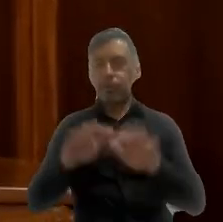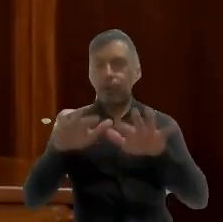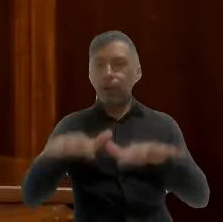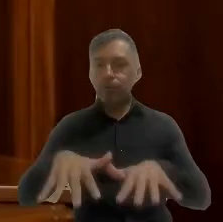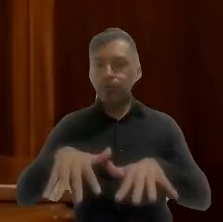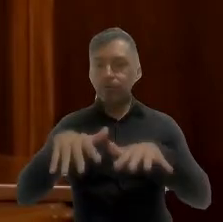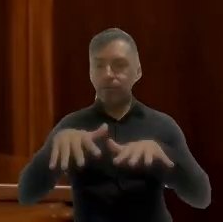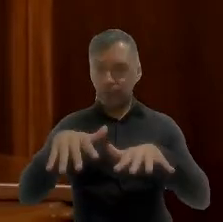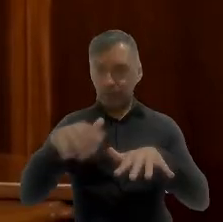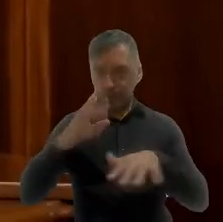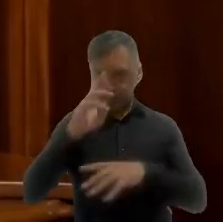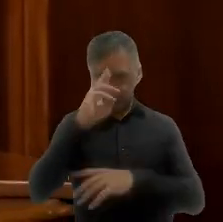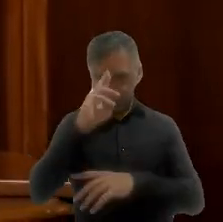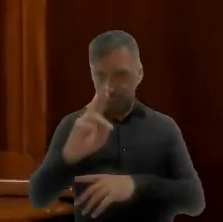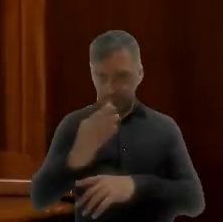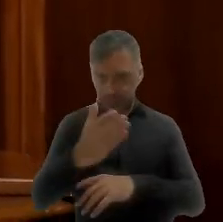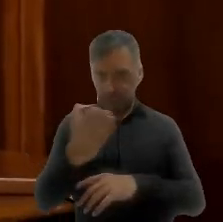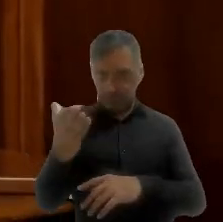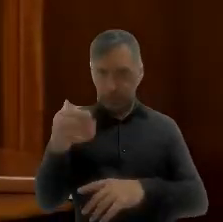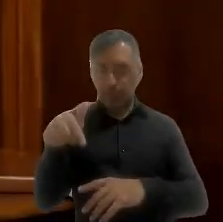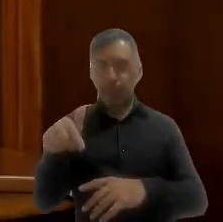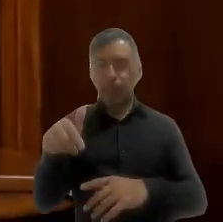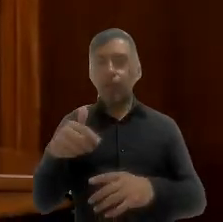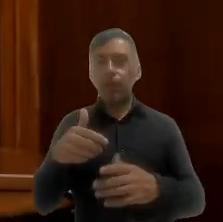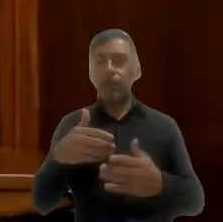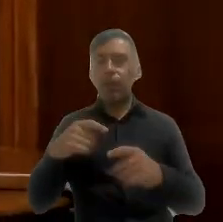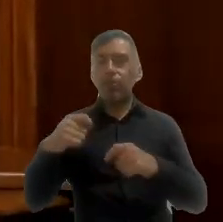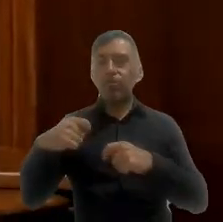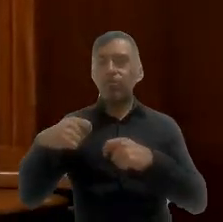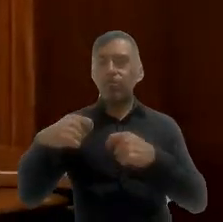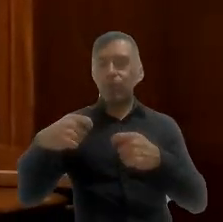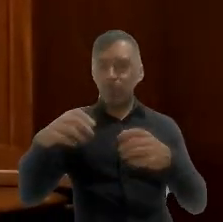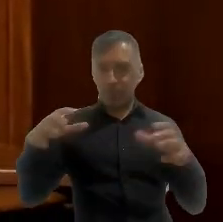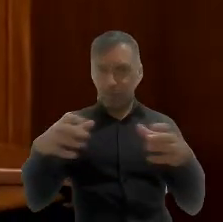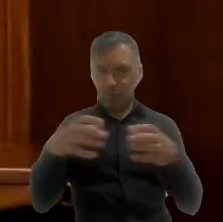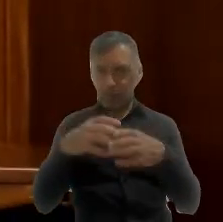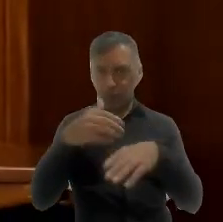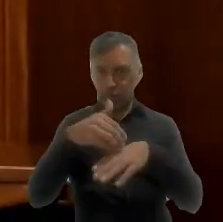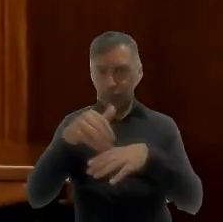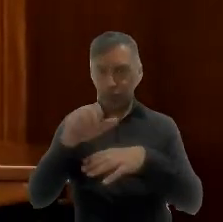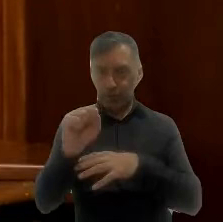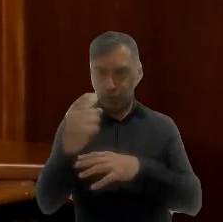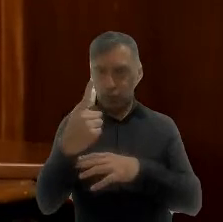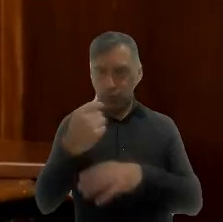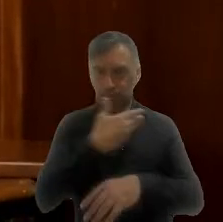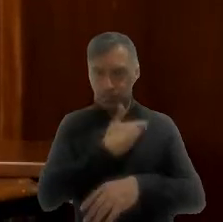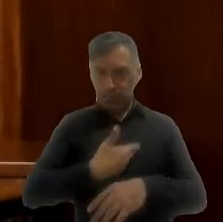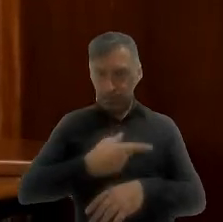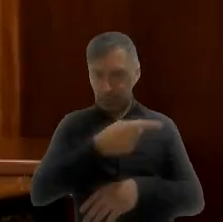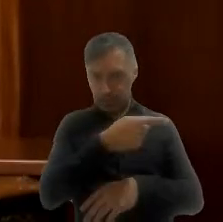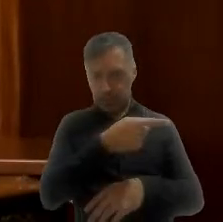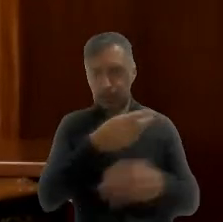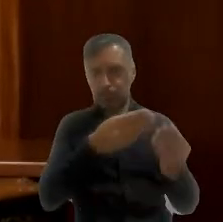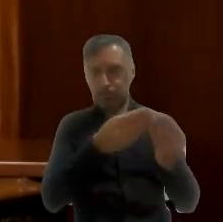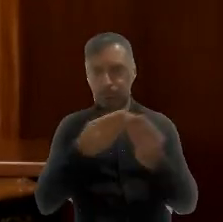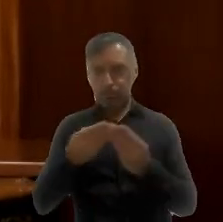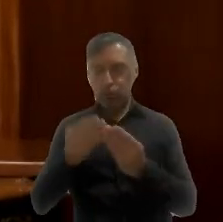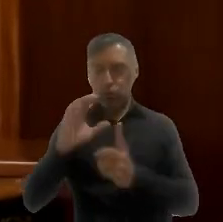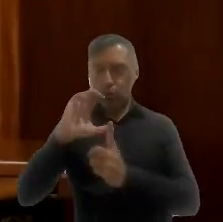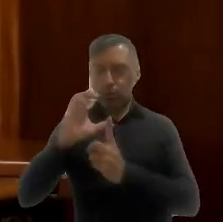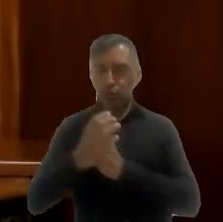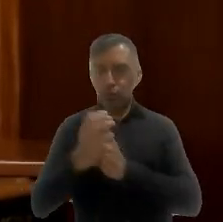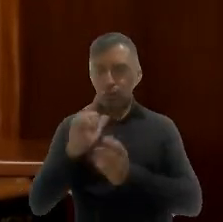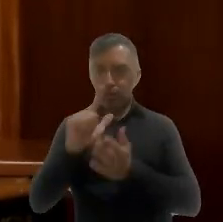la presidencia de la 61ª legislatura remitió a la Comisión Legislativa de Patrimonio